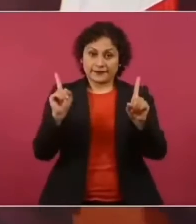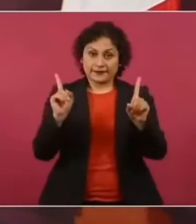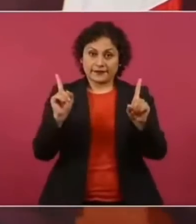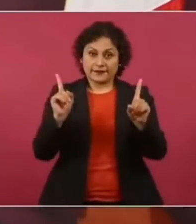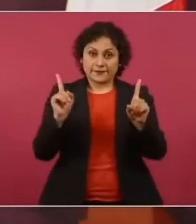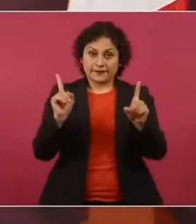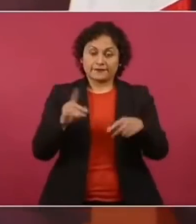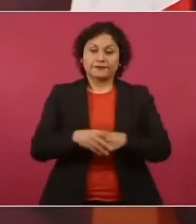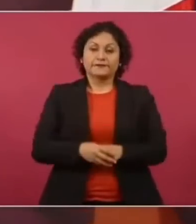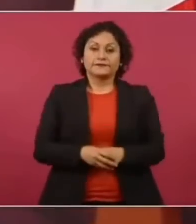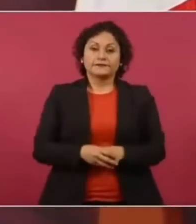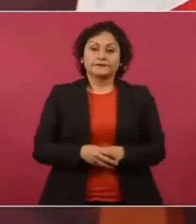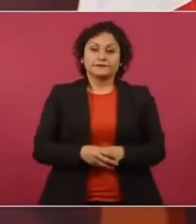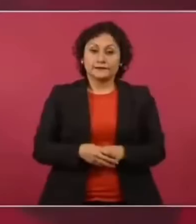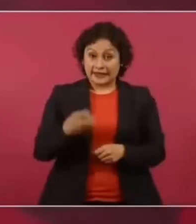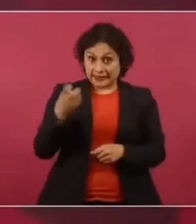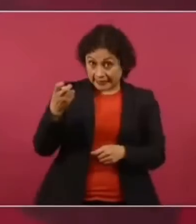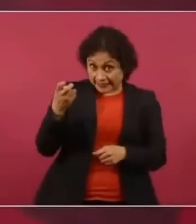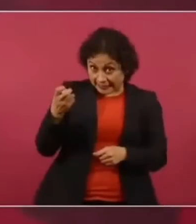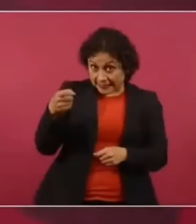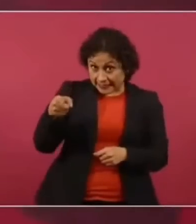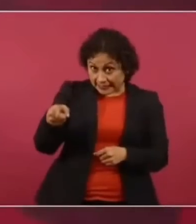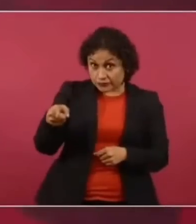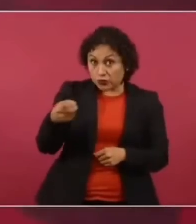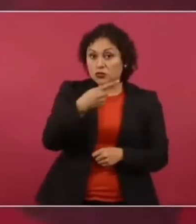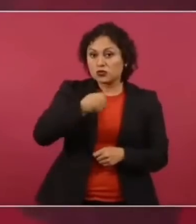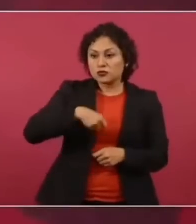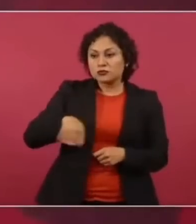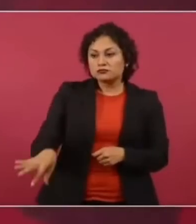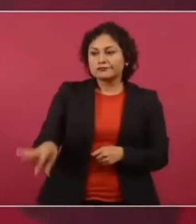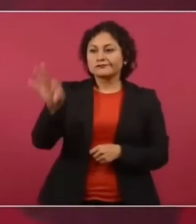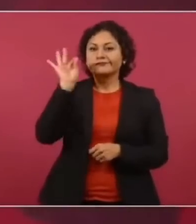todas estas cosas las vamos a ventilar